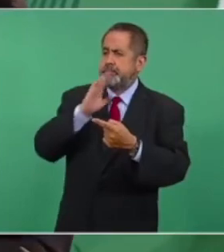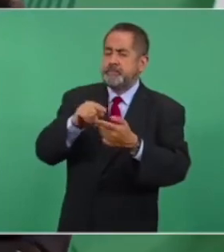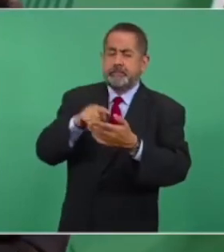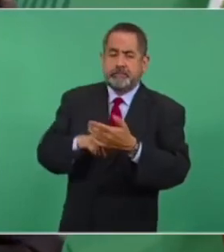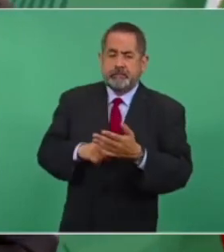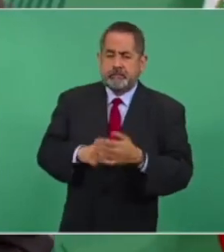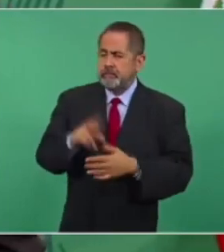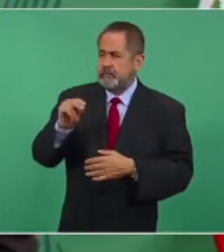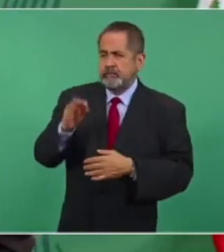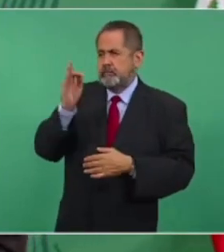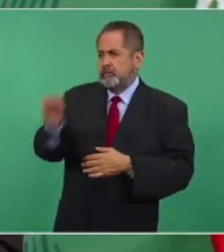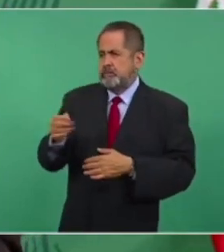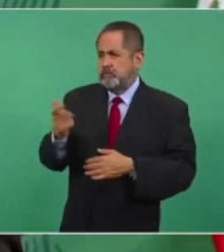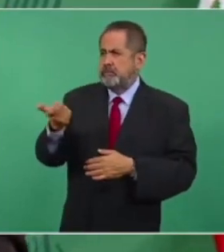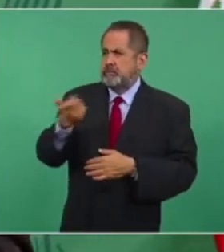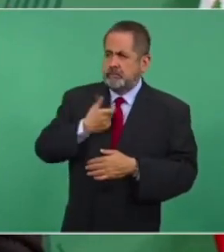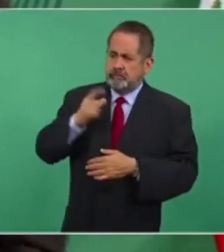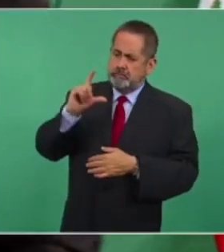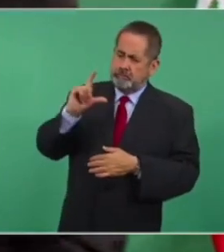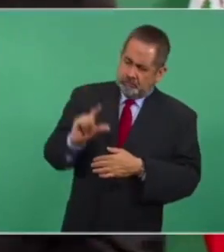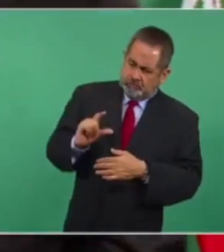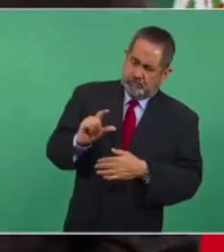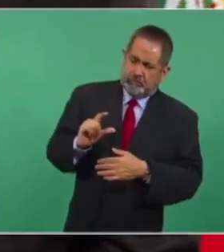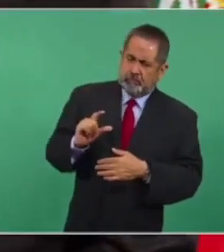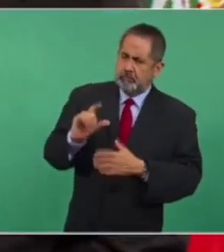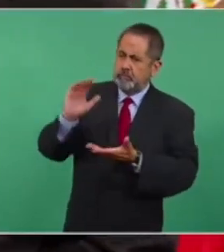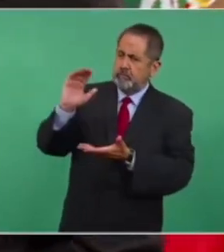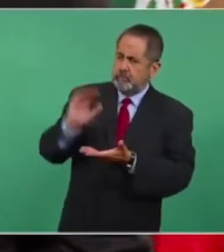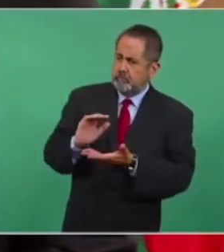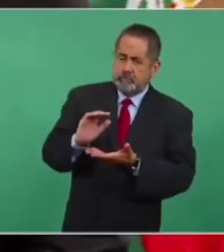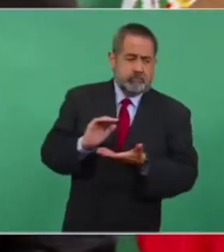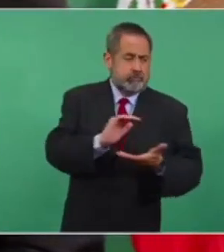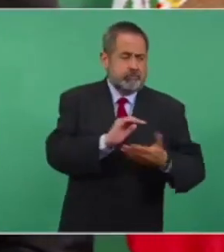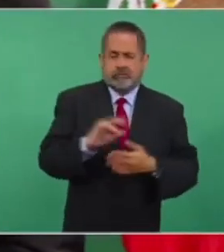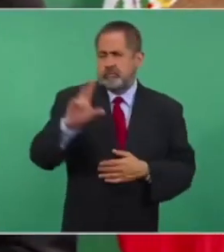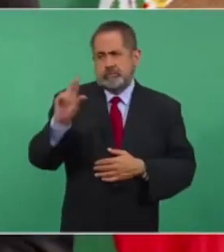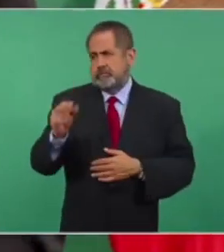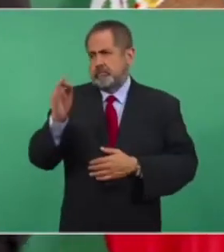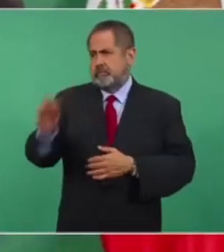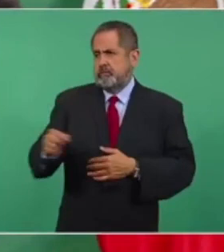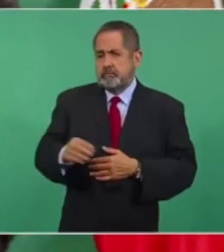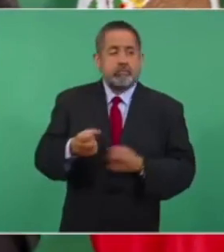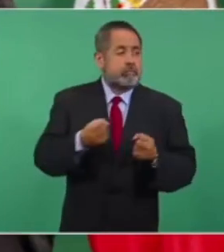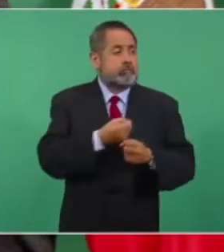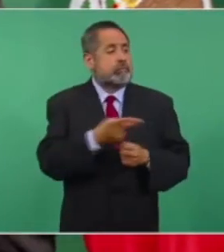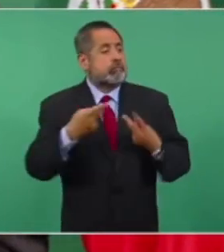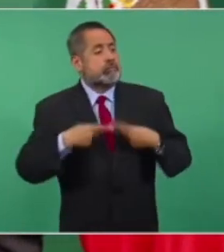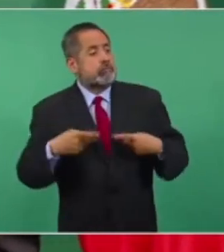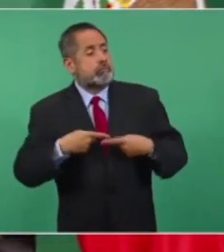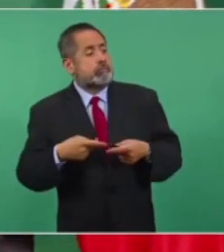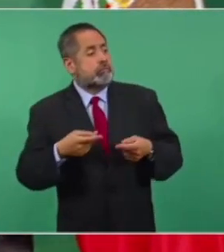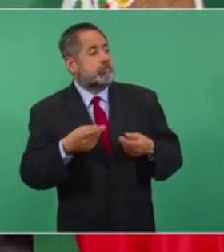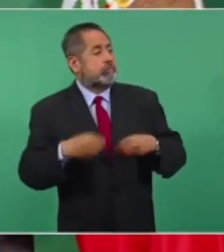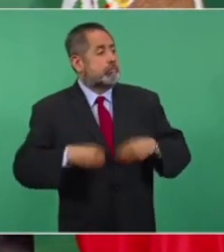no aceptando la disminución de población, entre otros elementos